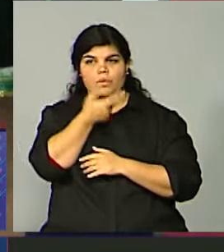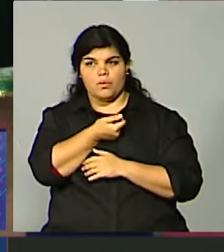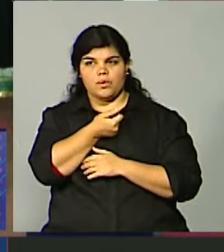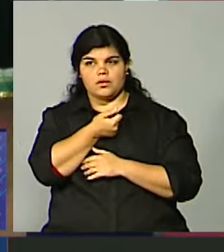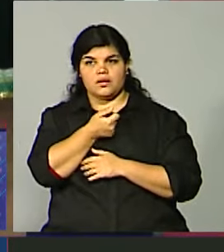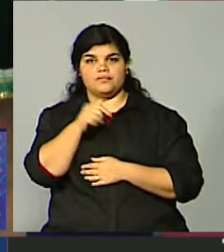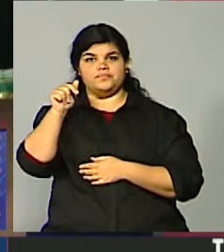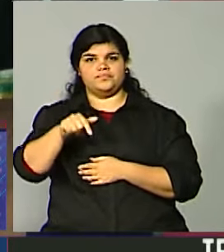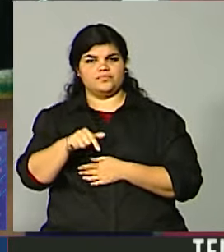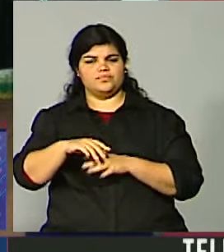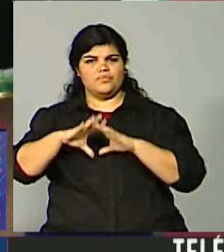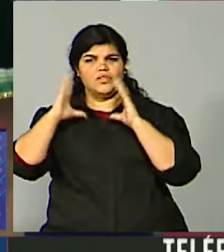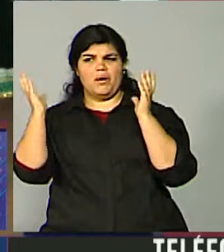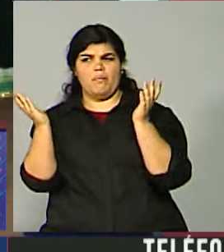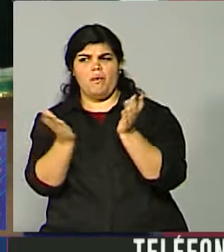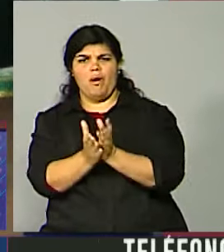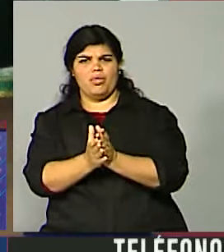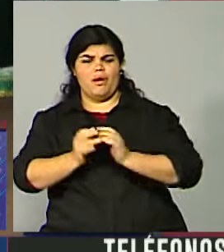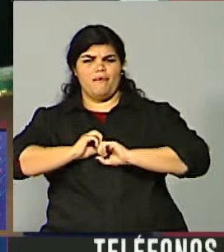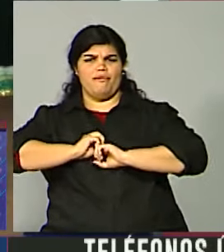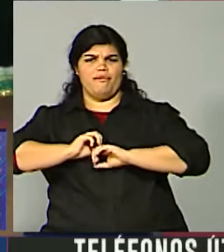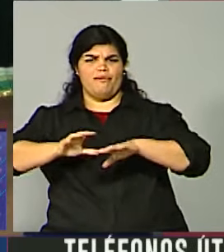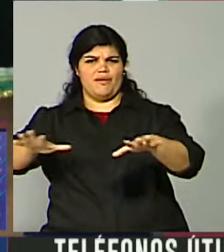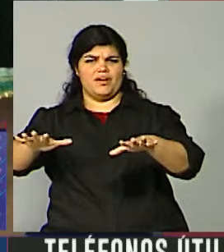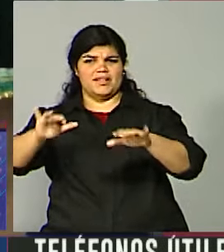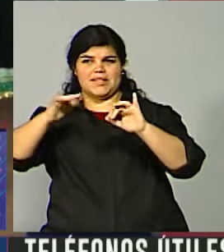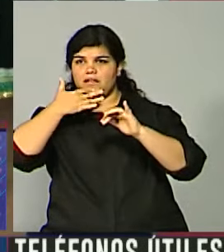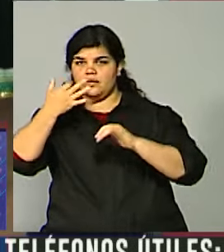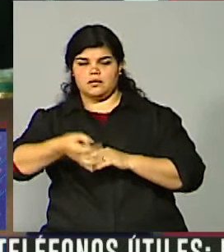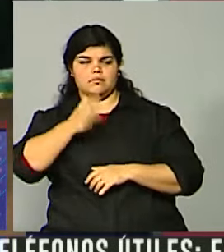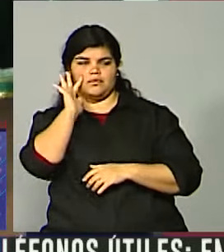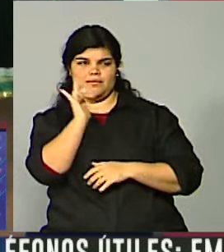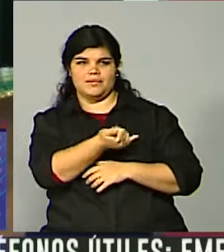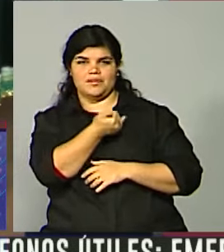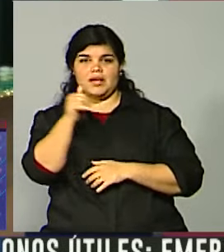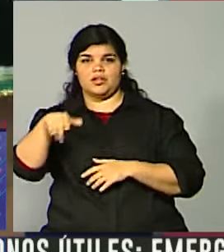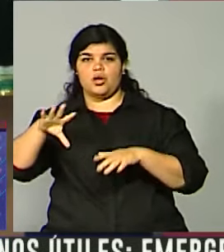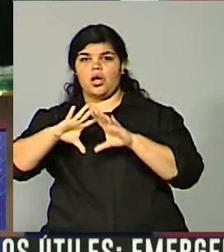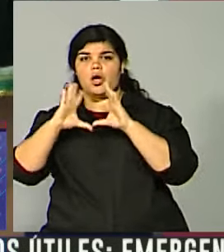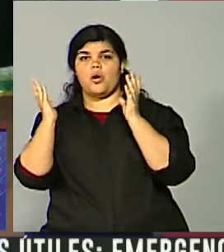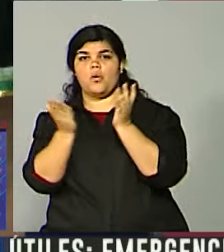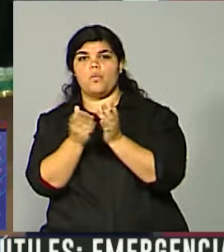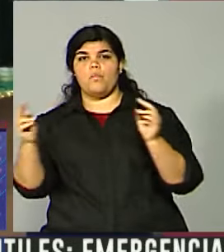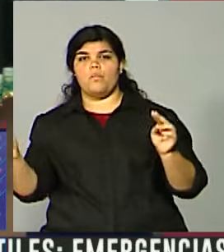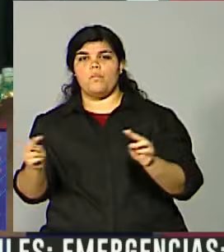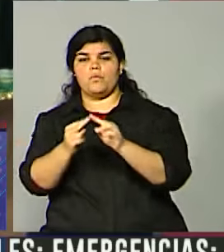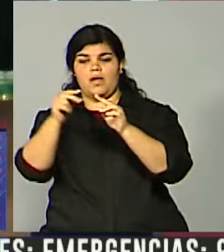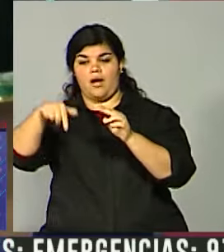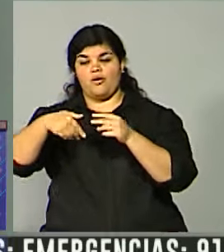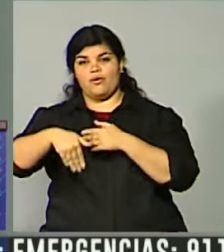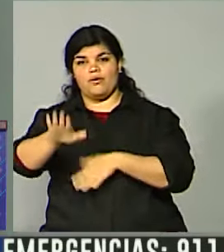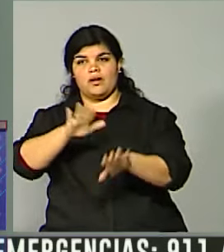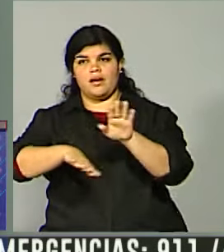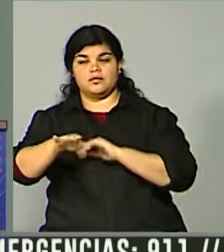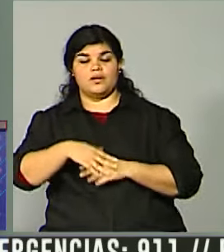furor a nivel mundial por todos lados. Entonces, por eso es el encuentro mundial que se realiza en este momento. Bueno,